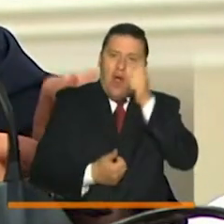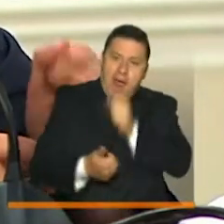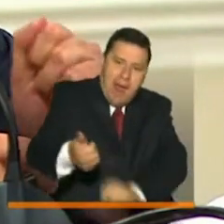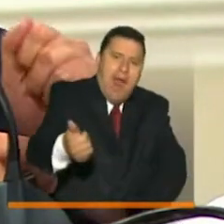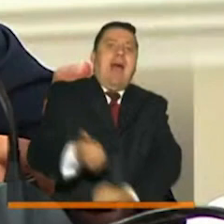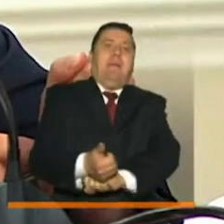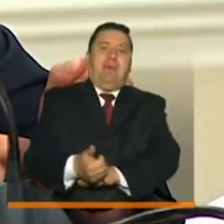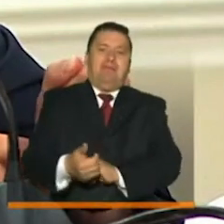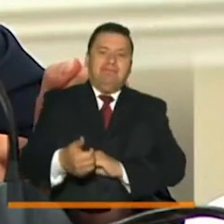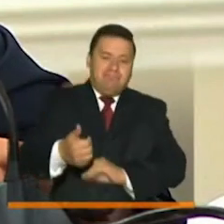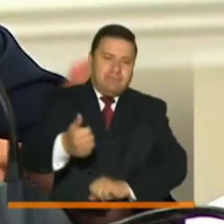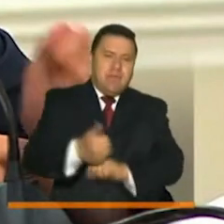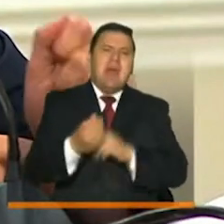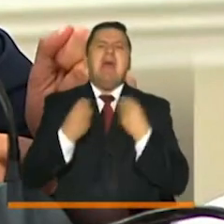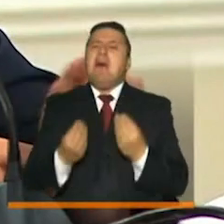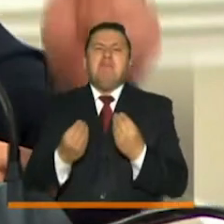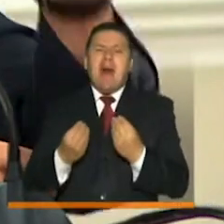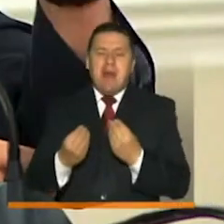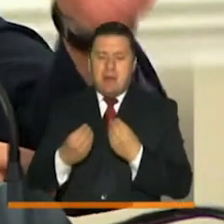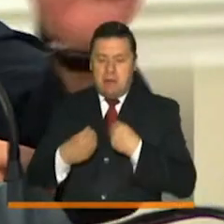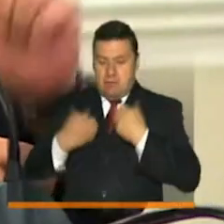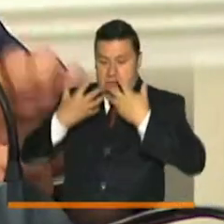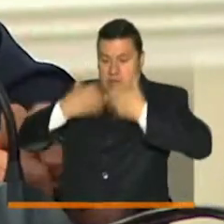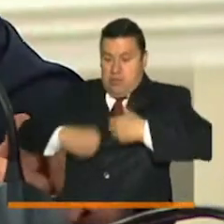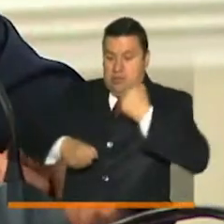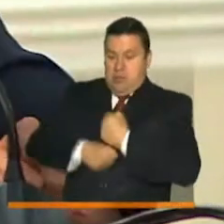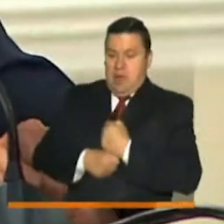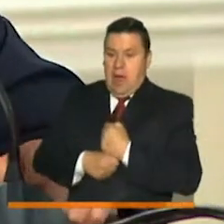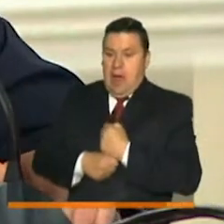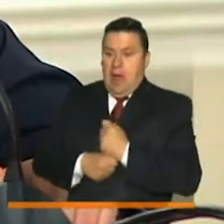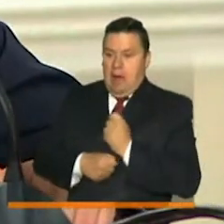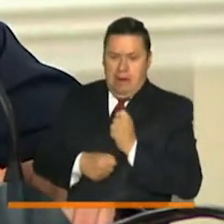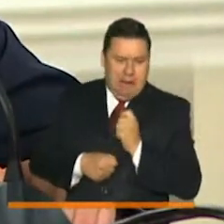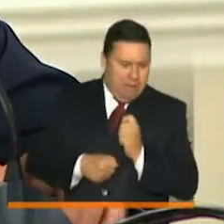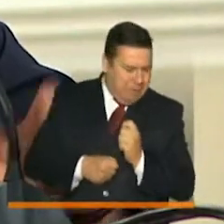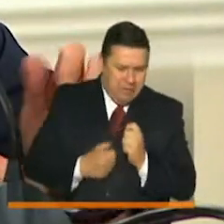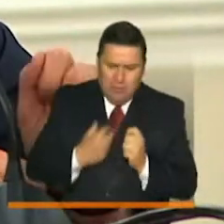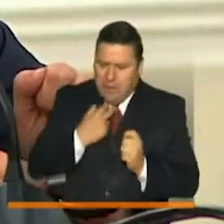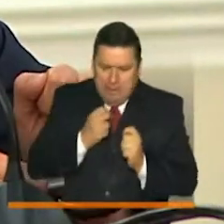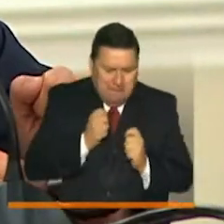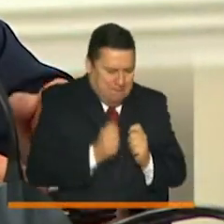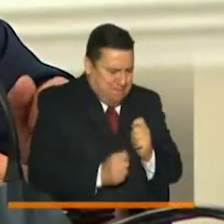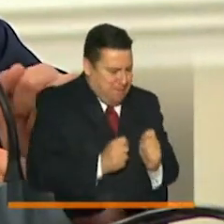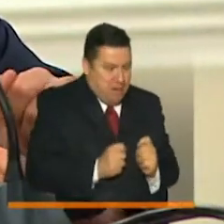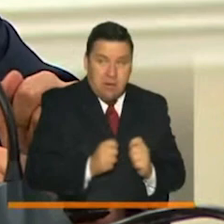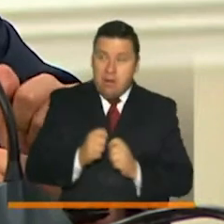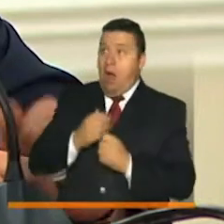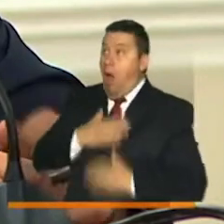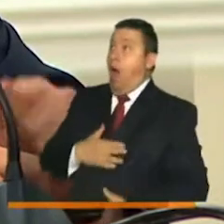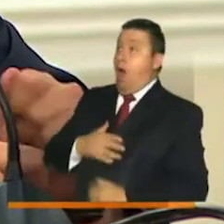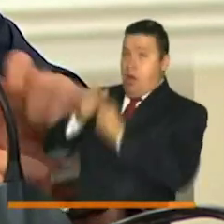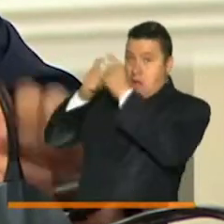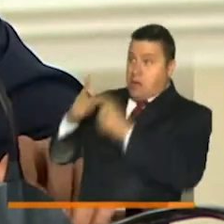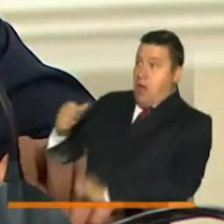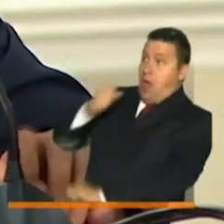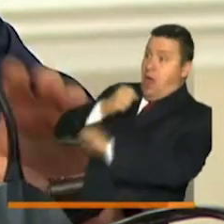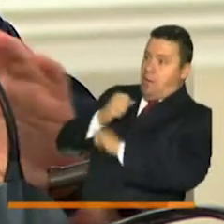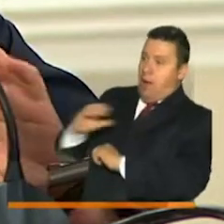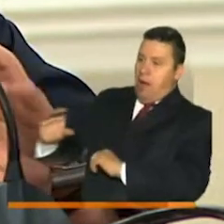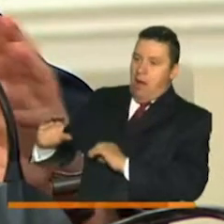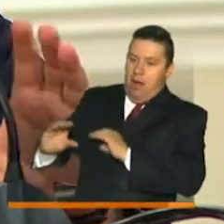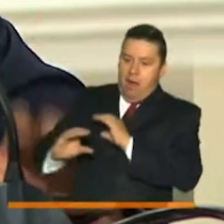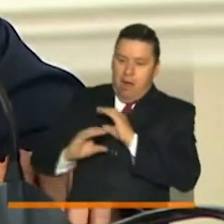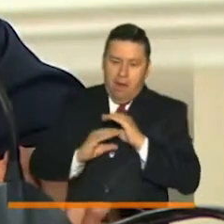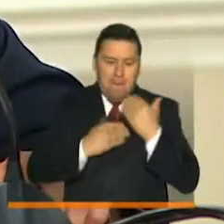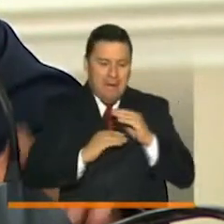que los empleadores puedan continuar con el pago de sus nóminas. Es un auxilio que representa un alivio de caja